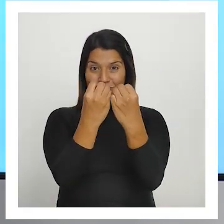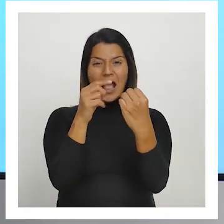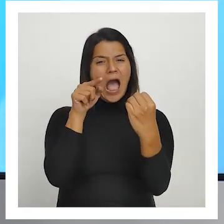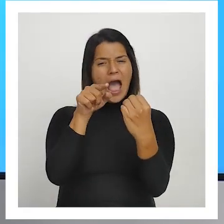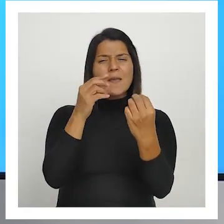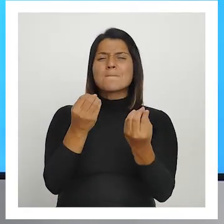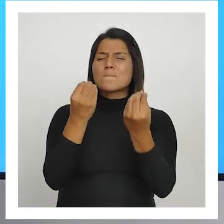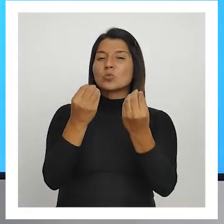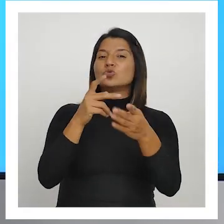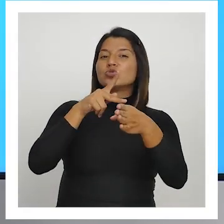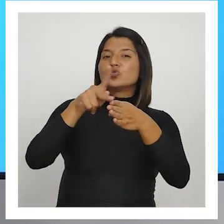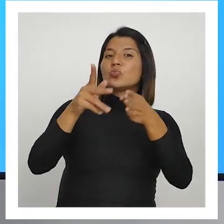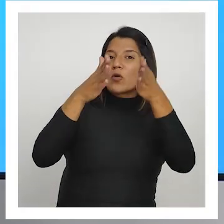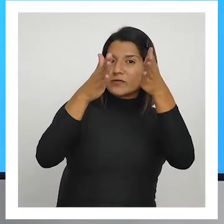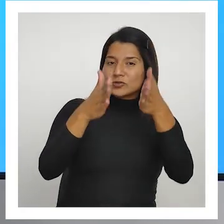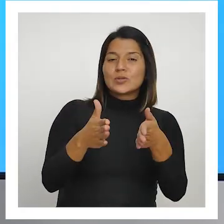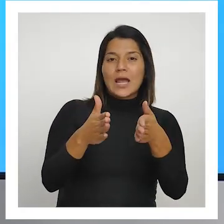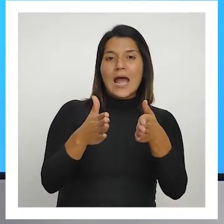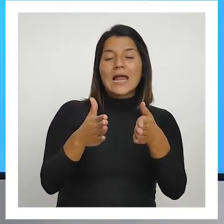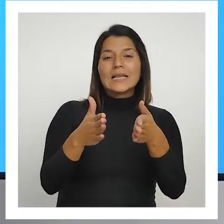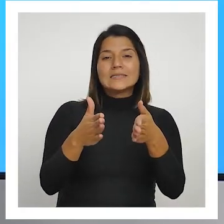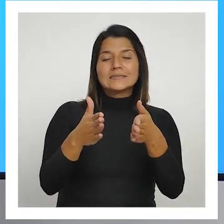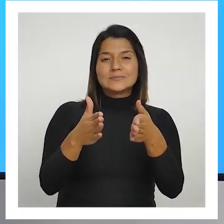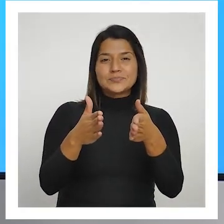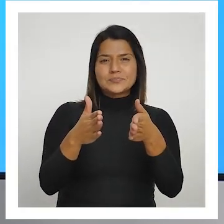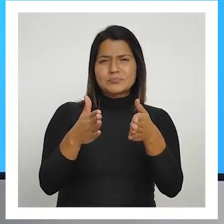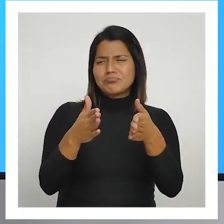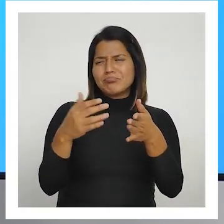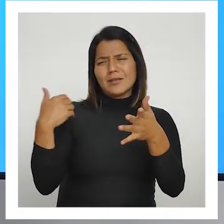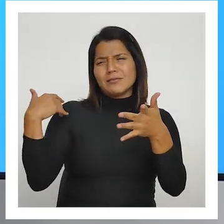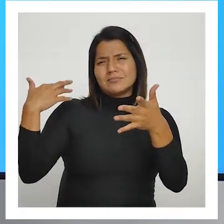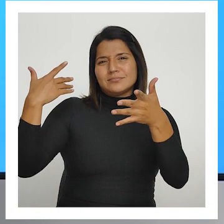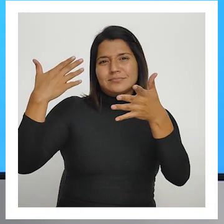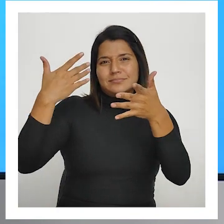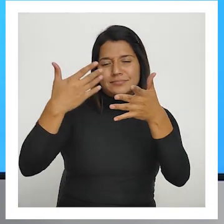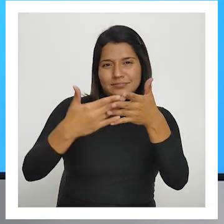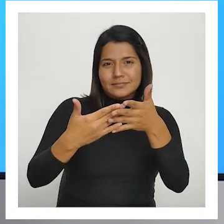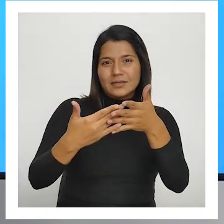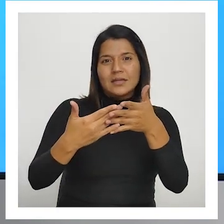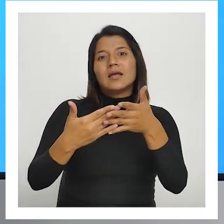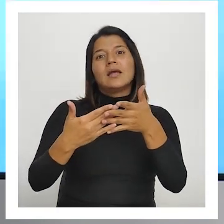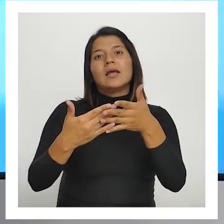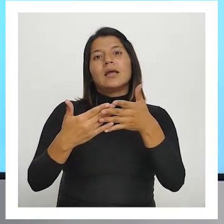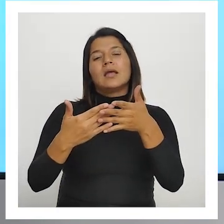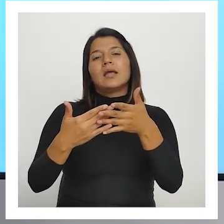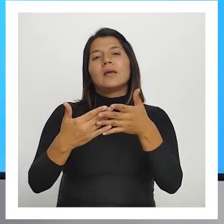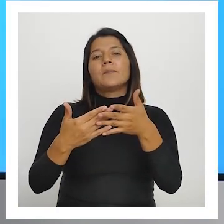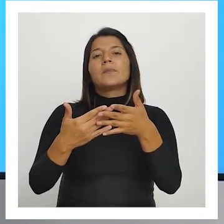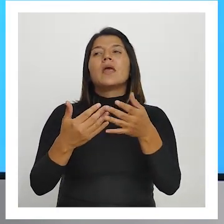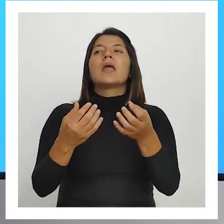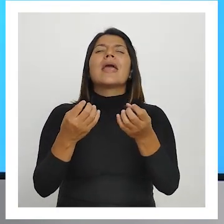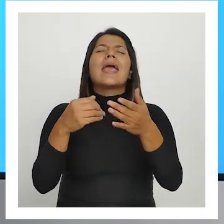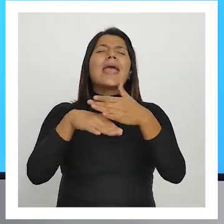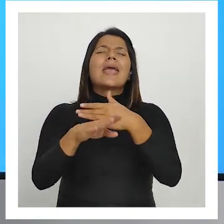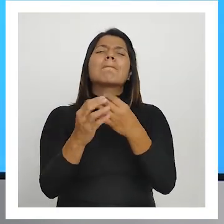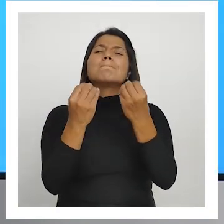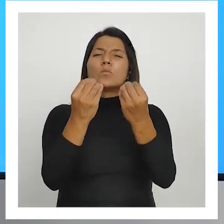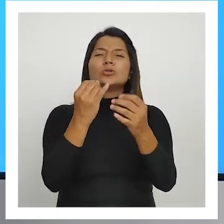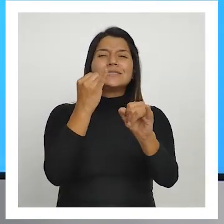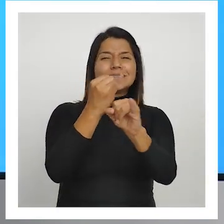muchos profesionales históricamente son hombres, de pronto podría